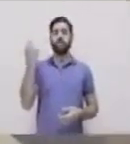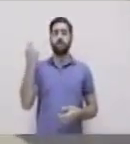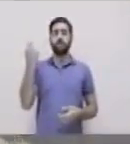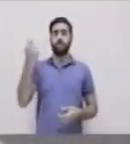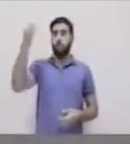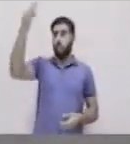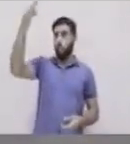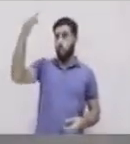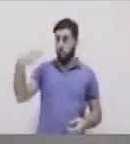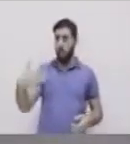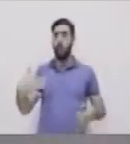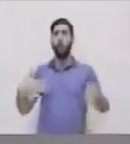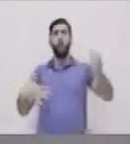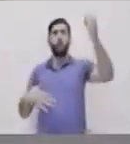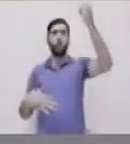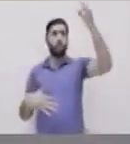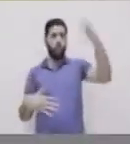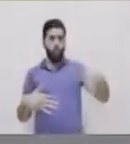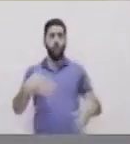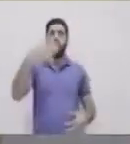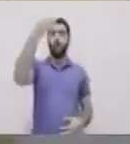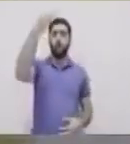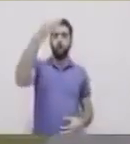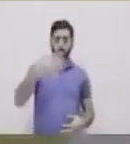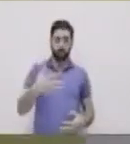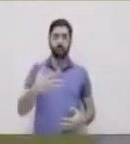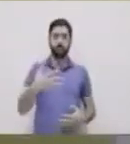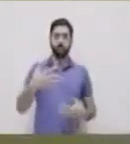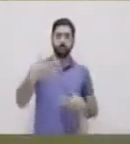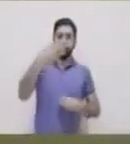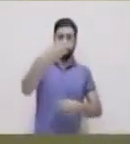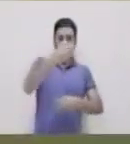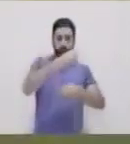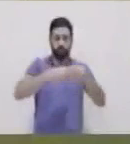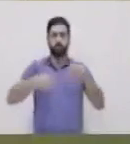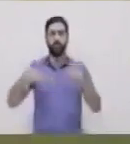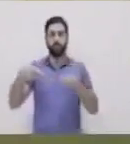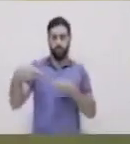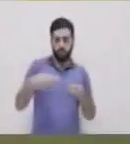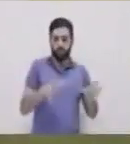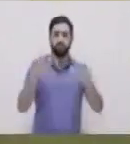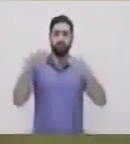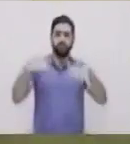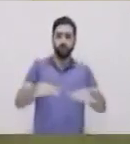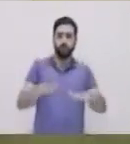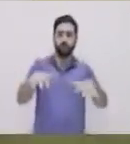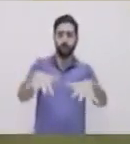por cada gota de agua devolver un torrente.